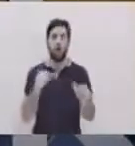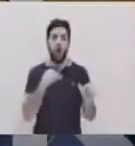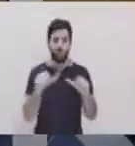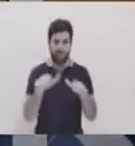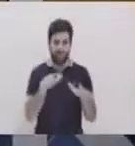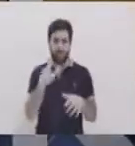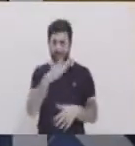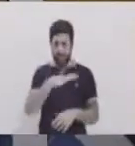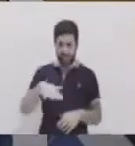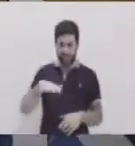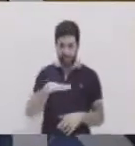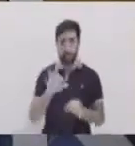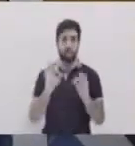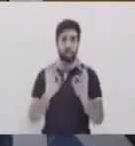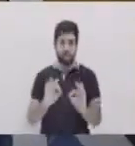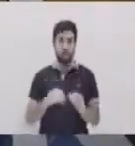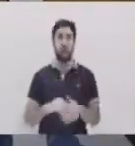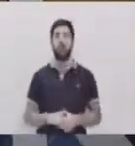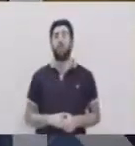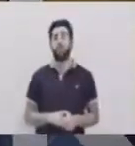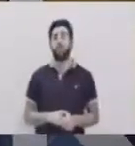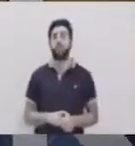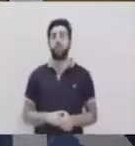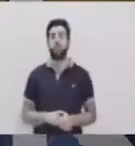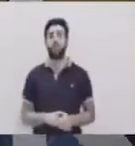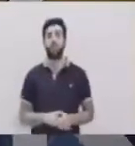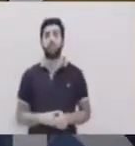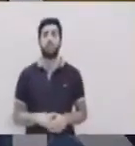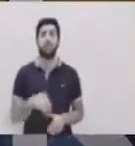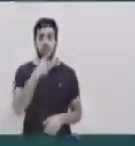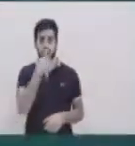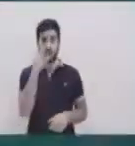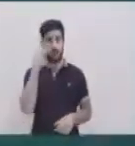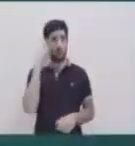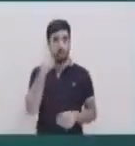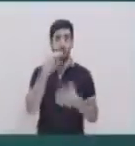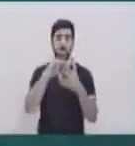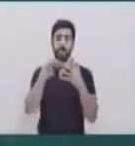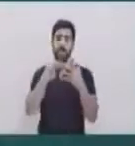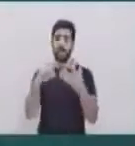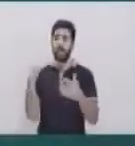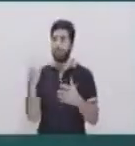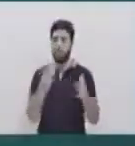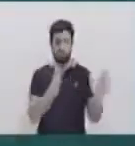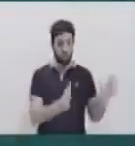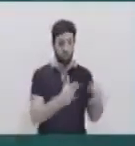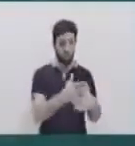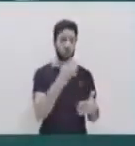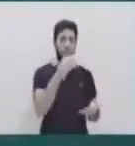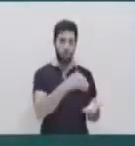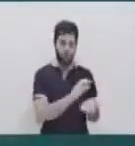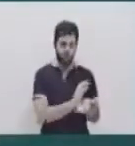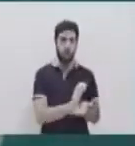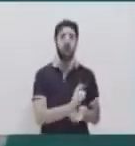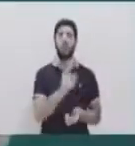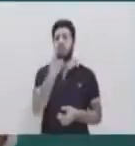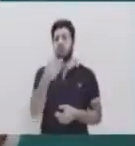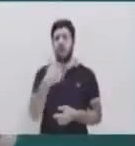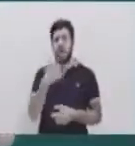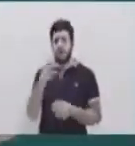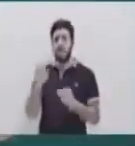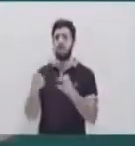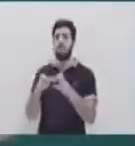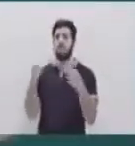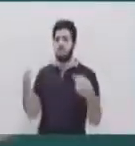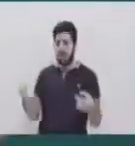juntos, ¿sí? Entonces necesito de que tengamos nuestros portafolios para poder guardar todo nuestro material. ¿Qué necesitamos? Ya sea que tengan